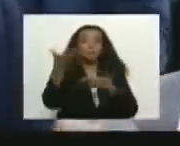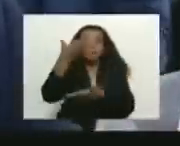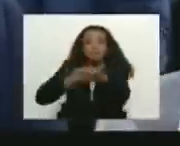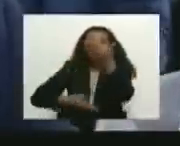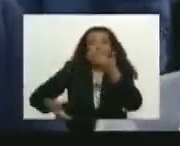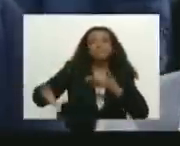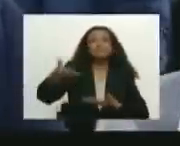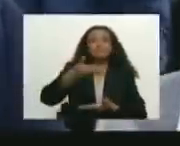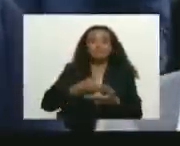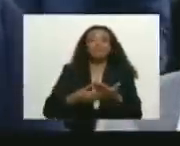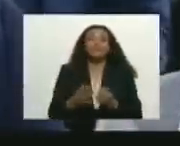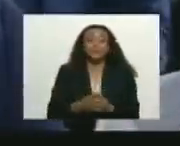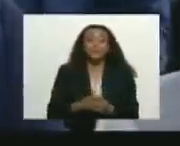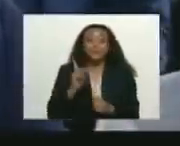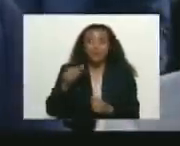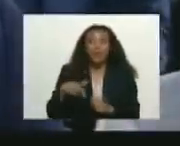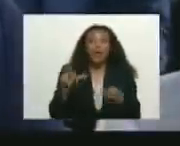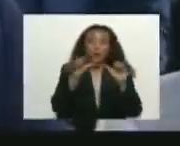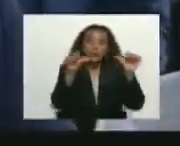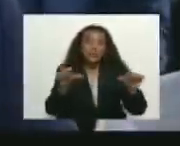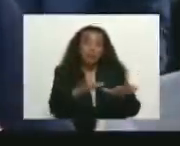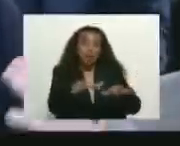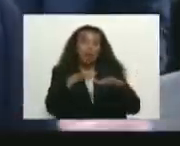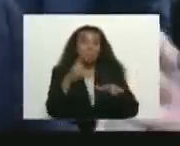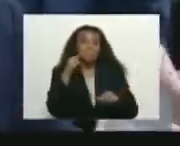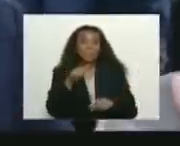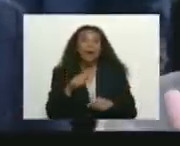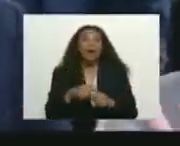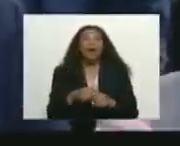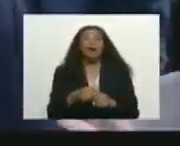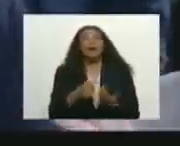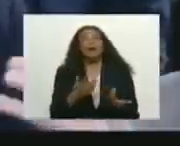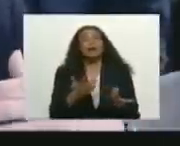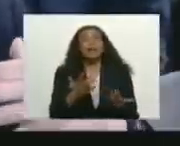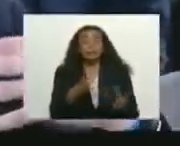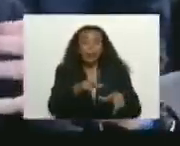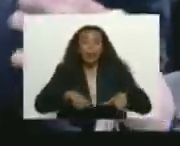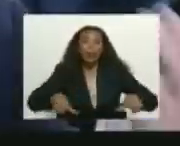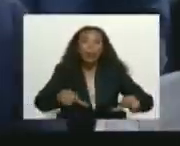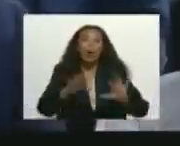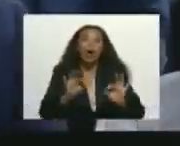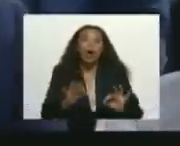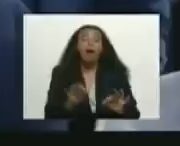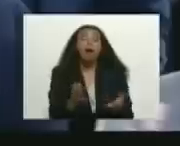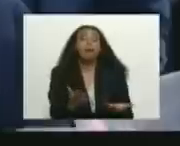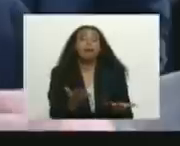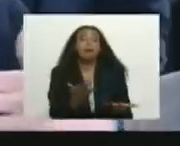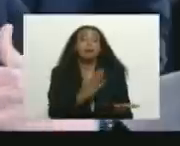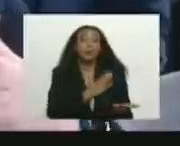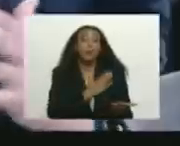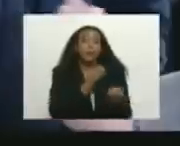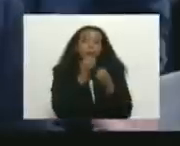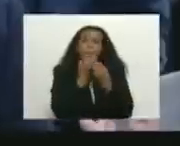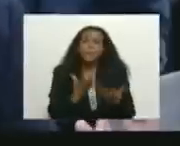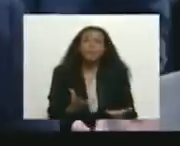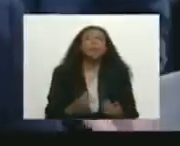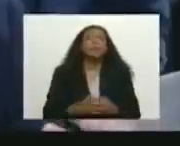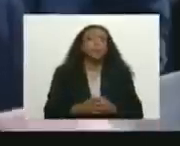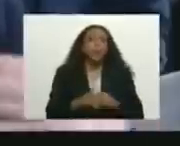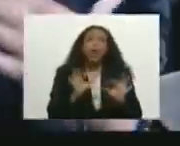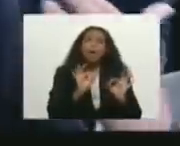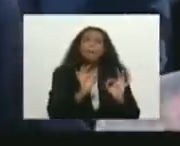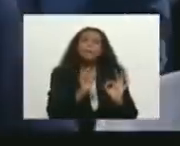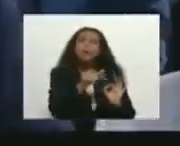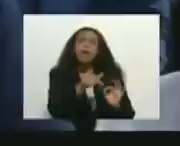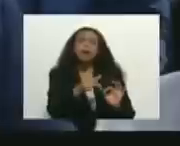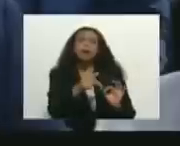vitrina más importante que tiene el sistema. Y por supuesto los espacios actuales, si bien son muy, muy bonitos y muy, muy especiales,